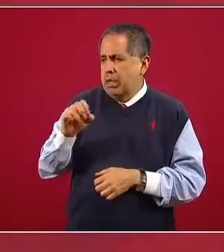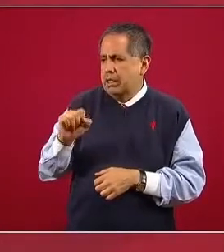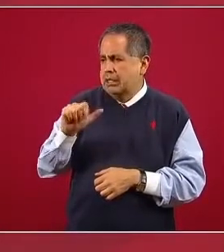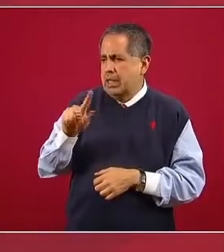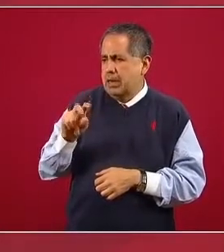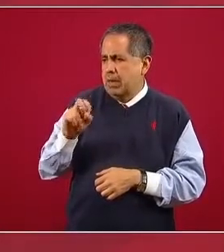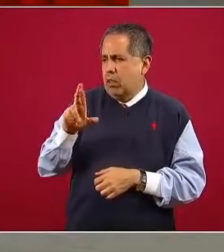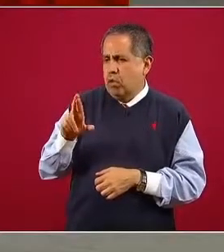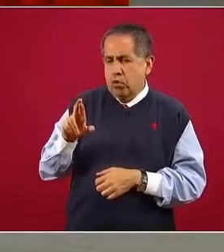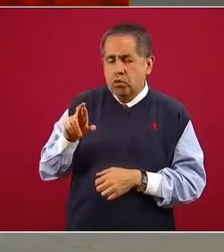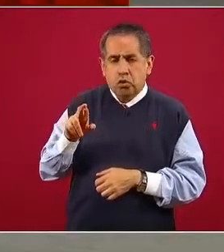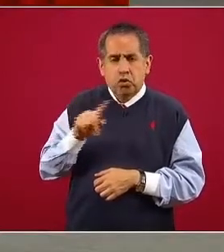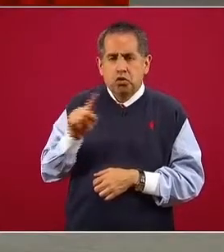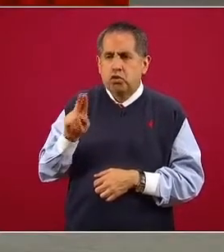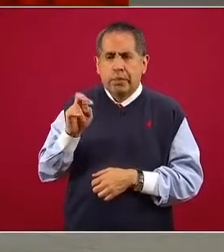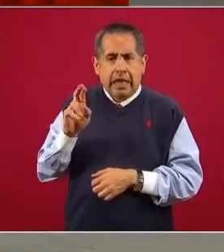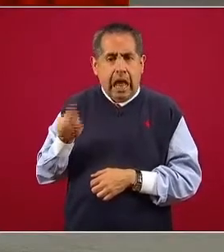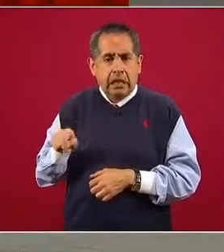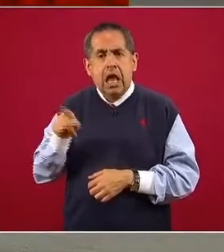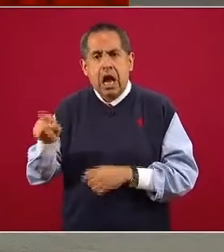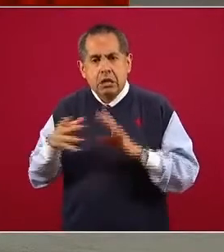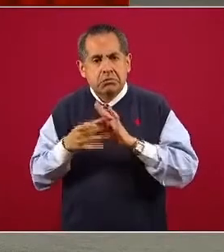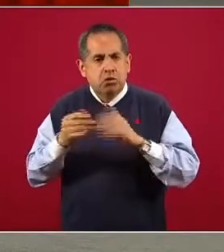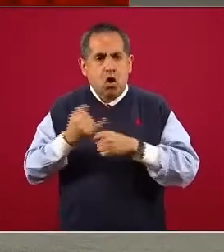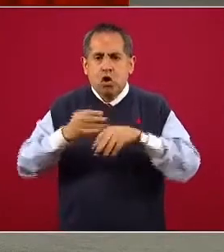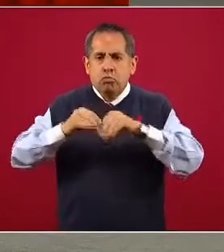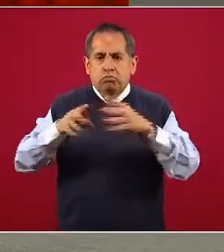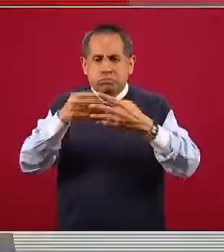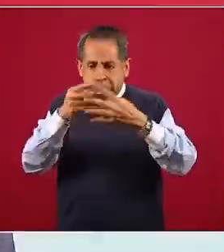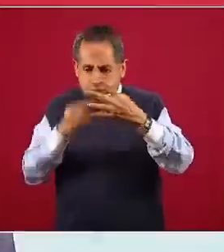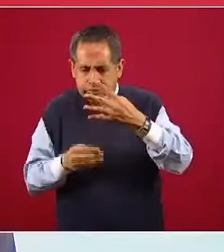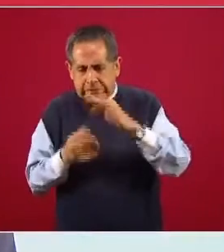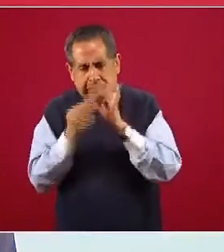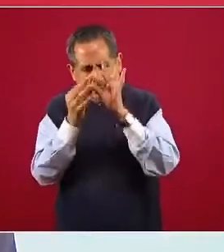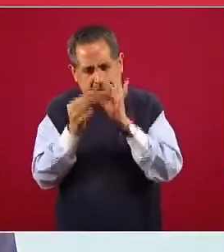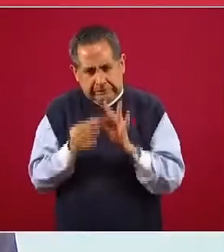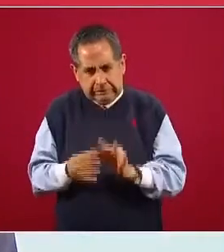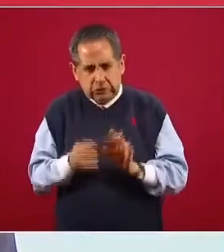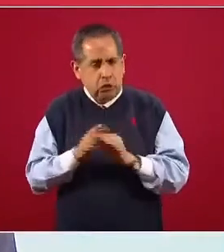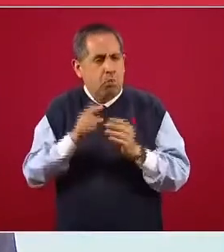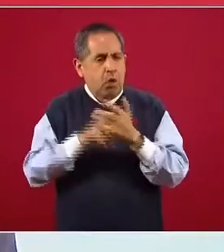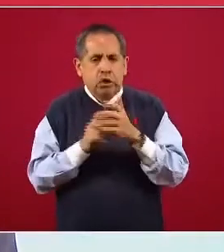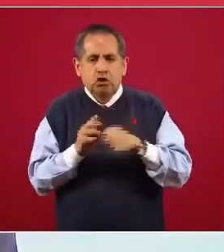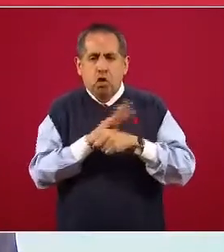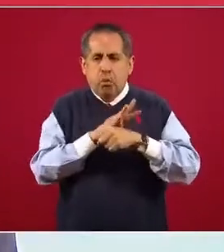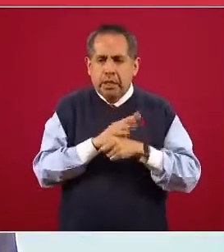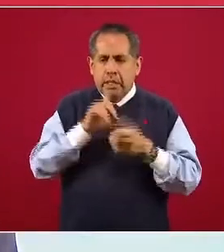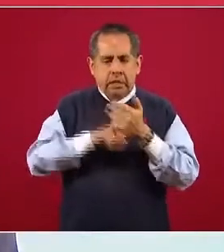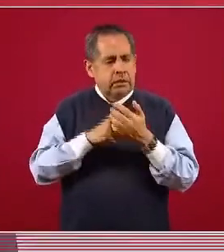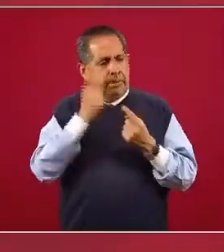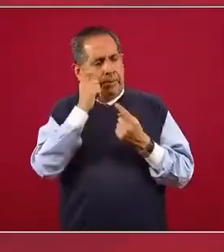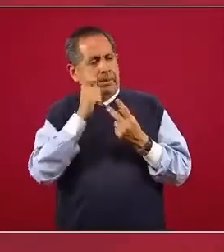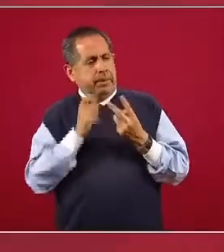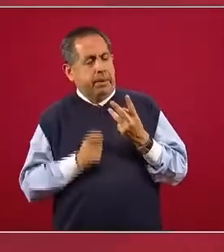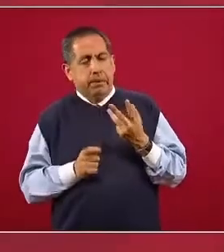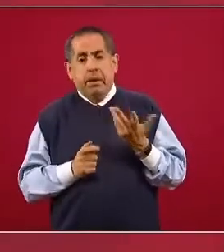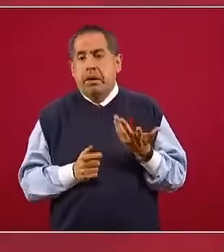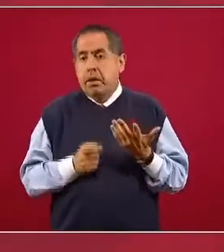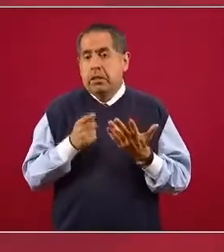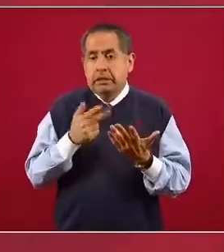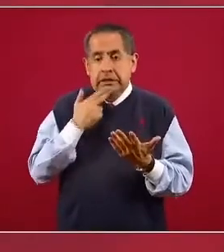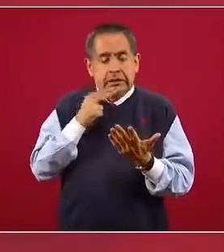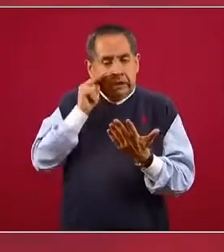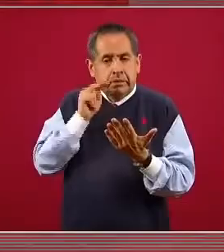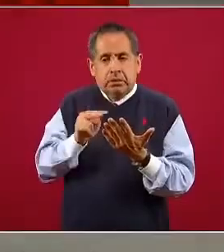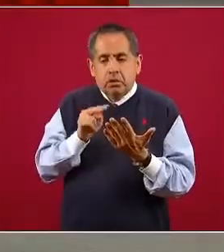una de las primeras series clínicas de detalles sobre la presentación de COVID, y vale la pena